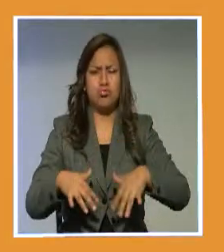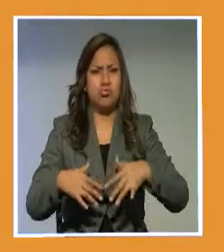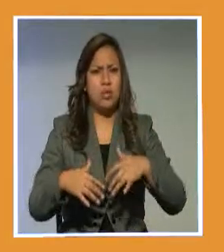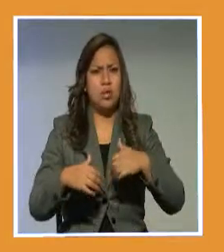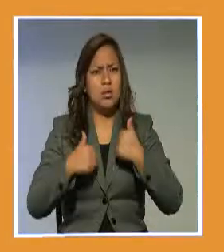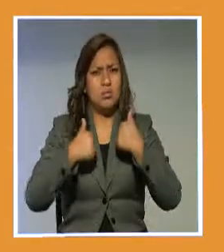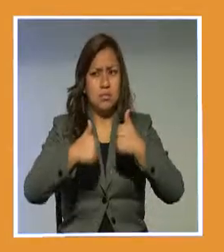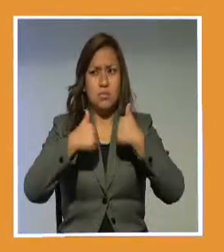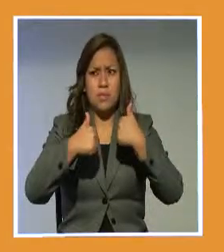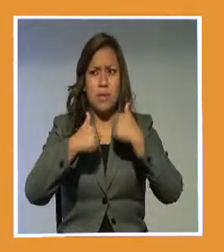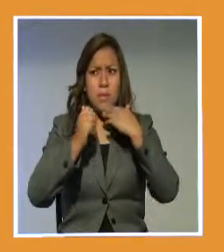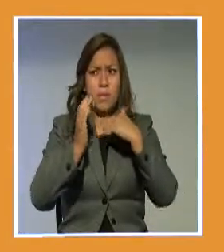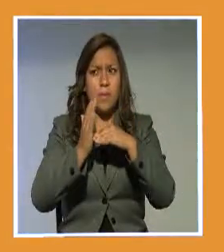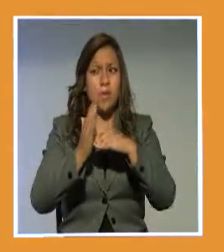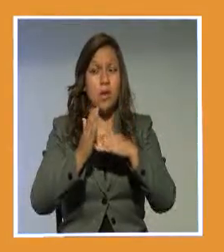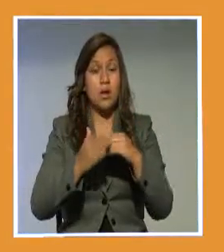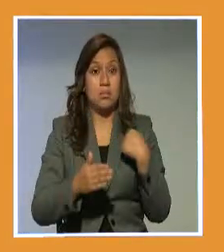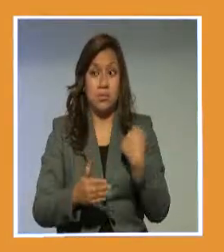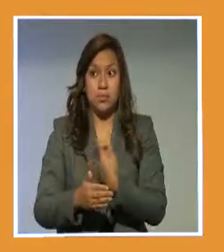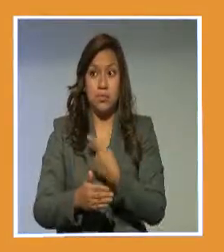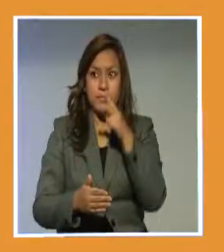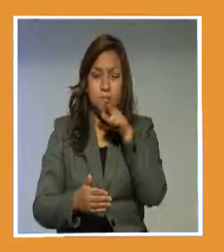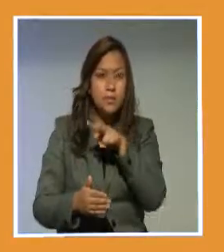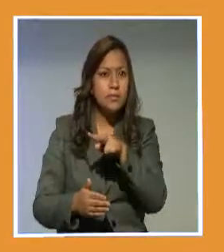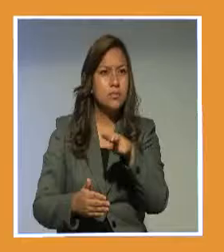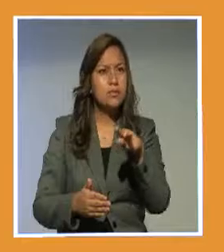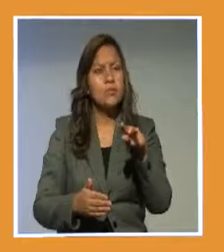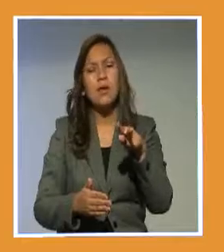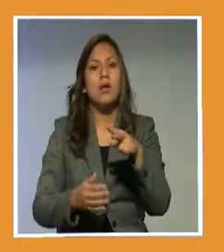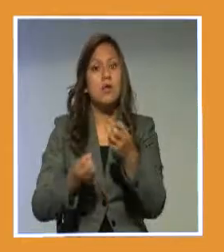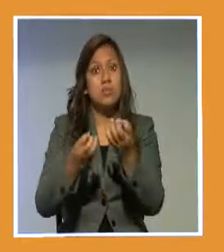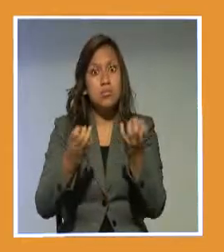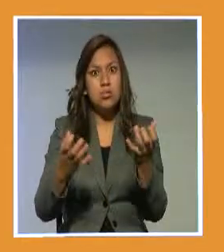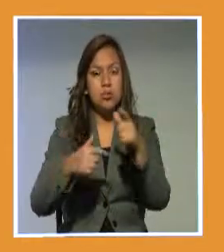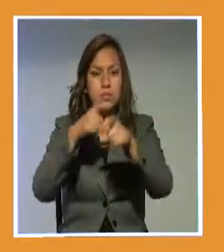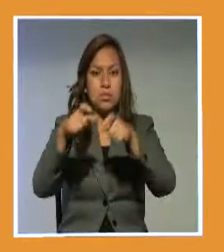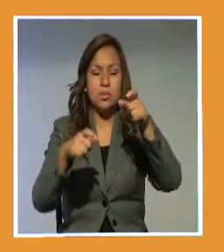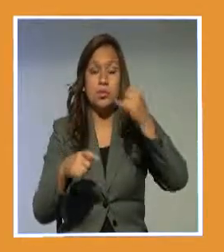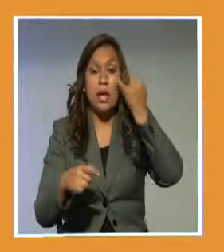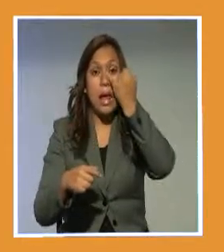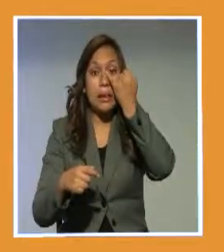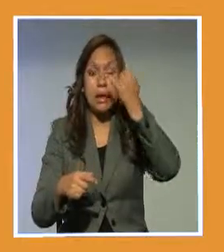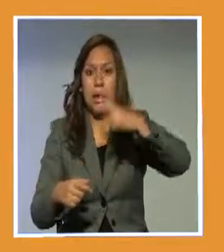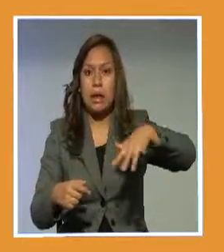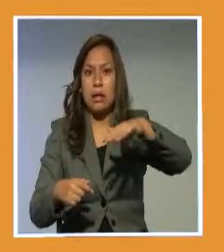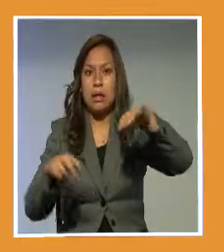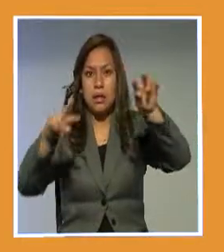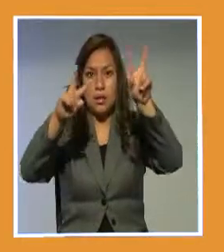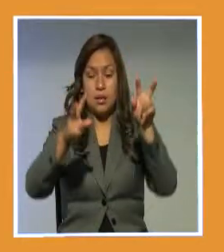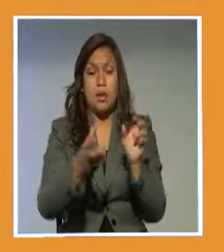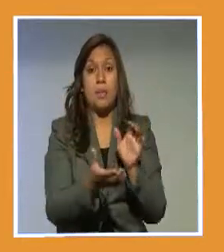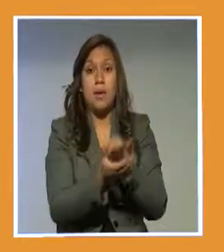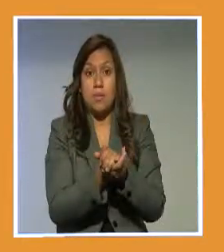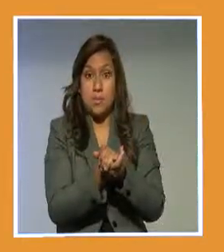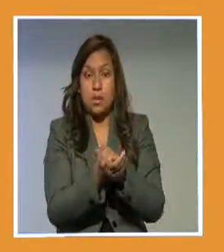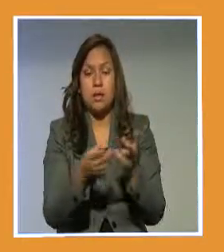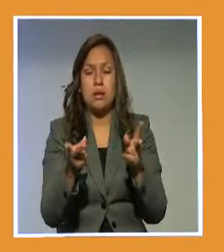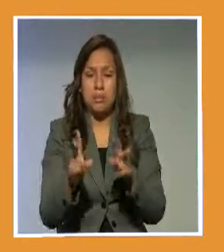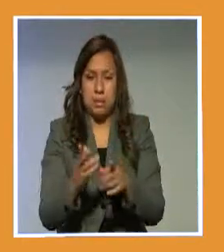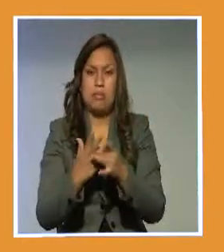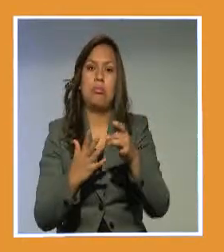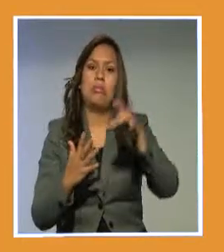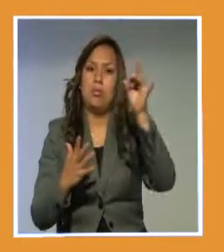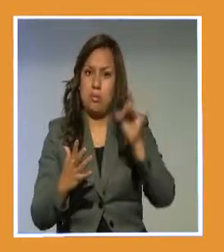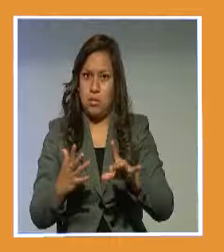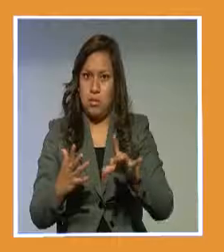es decir, vemos también cómo en la población indígena también el tema del matrimonio y también el tema del divorcio,